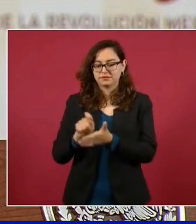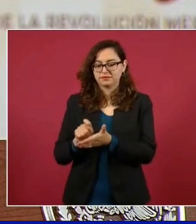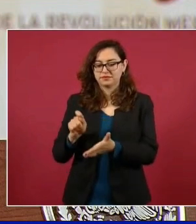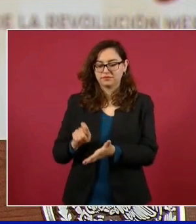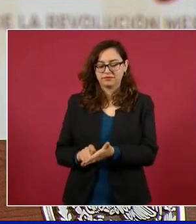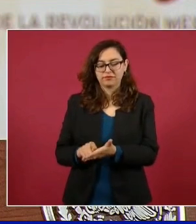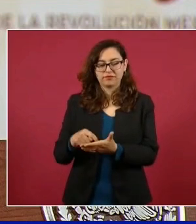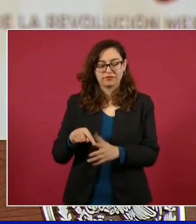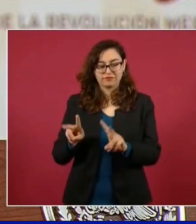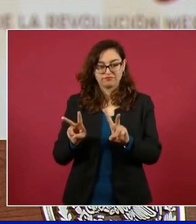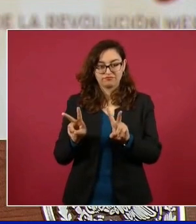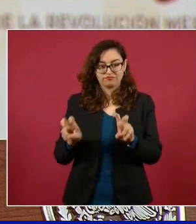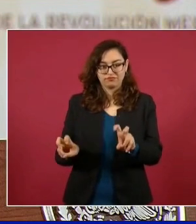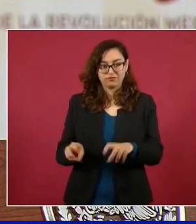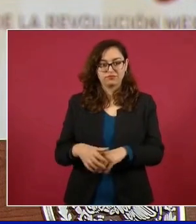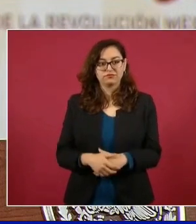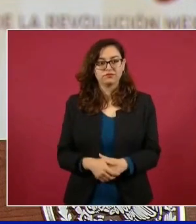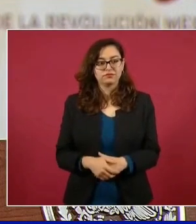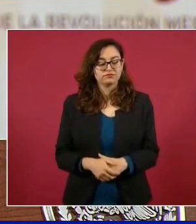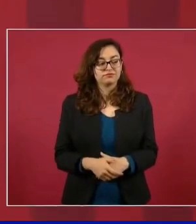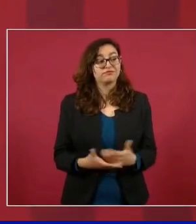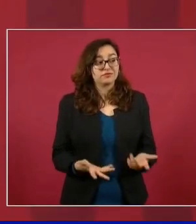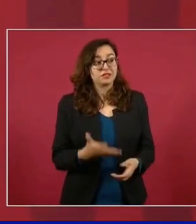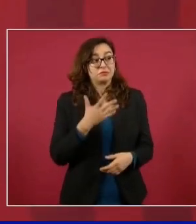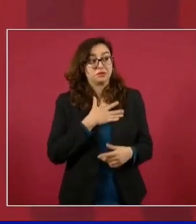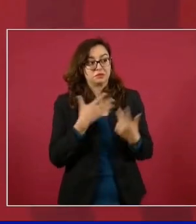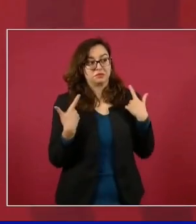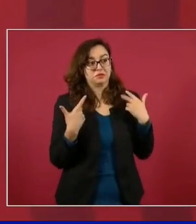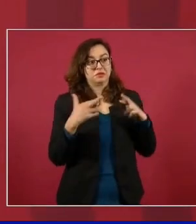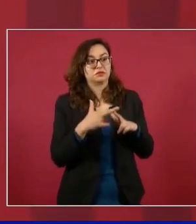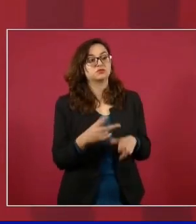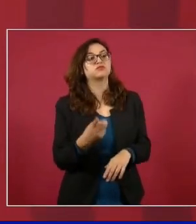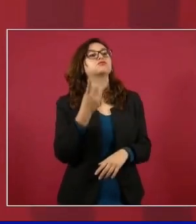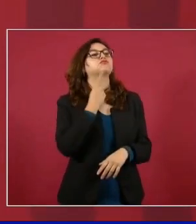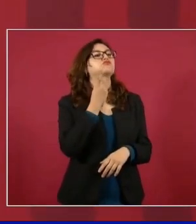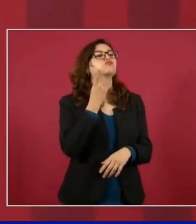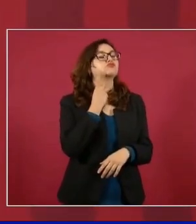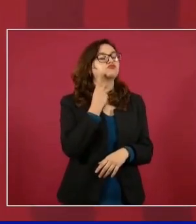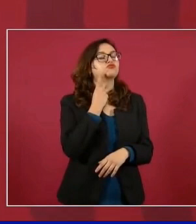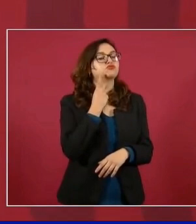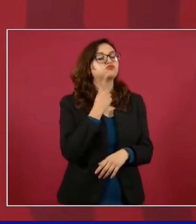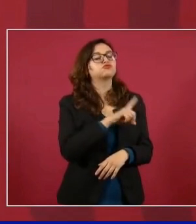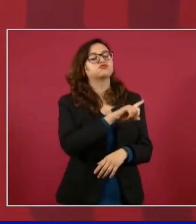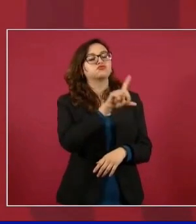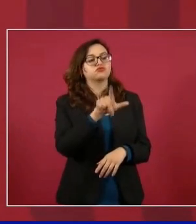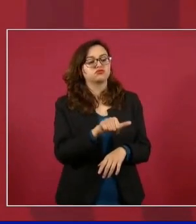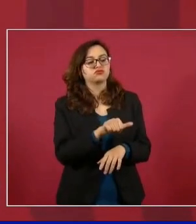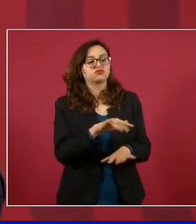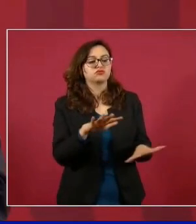Decía que era diputado y luego lo pasaron